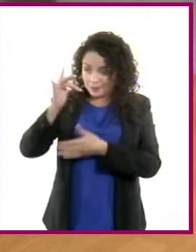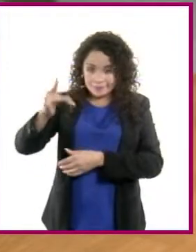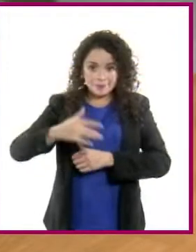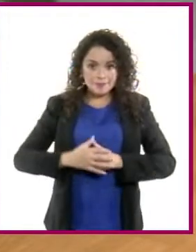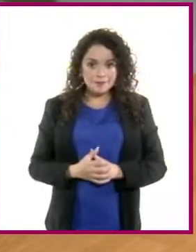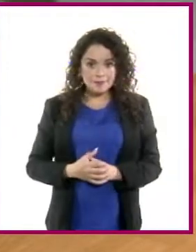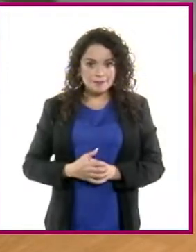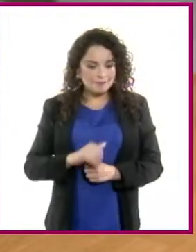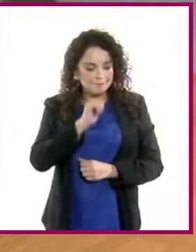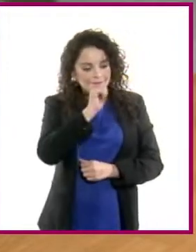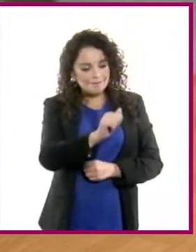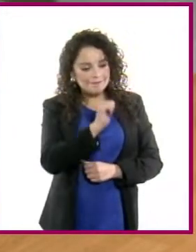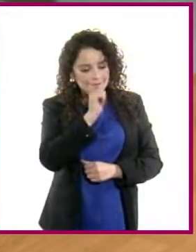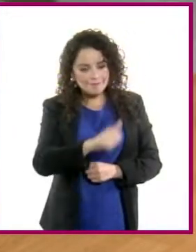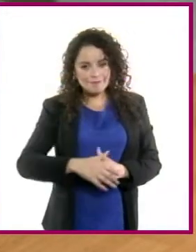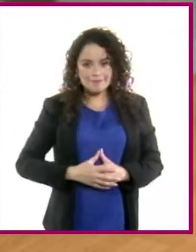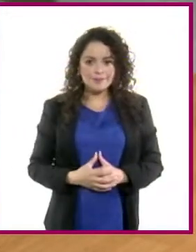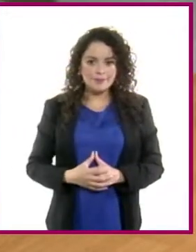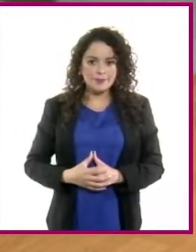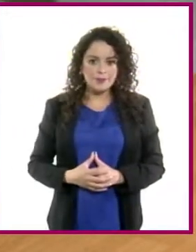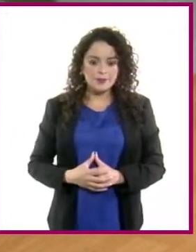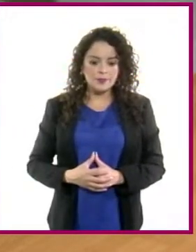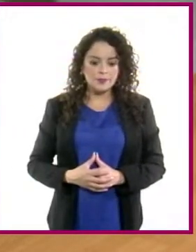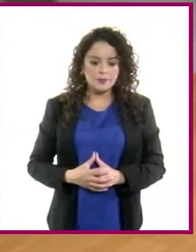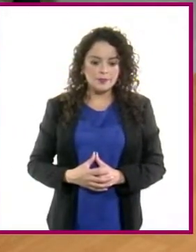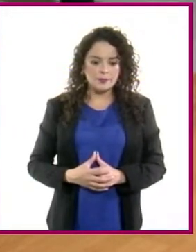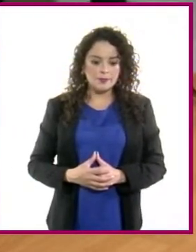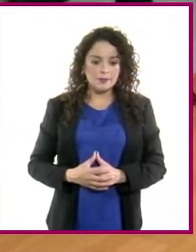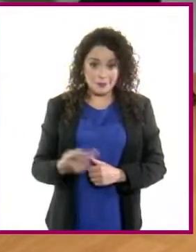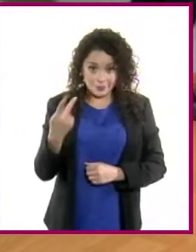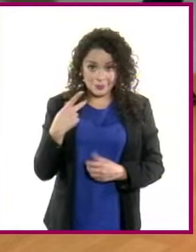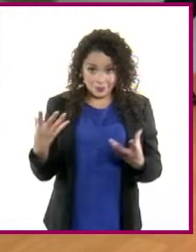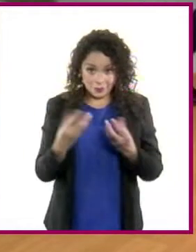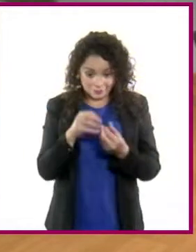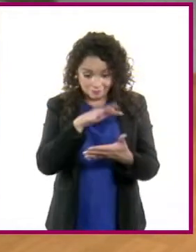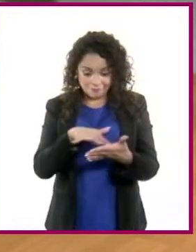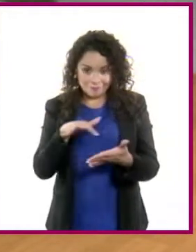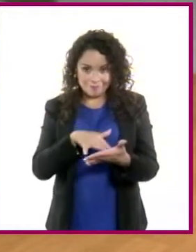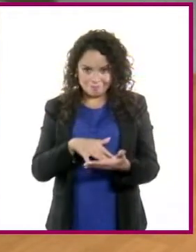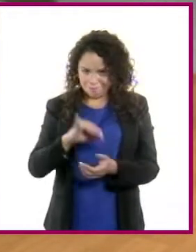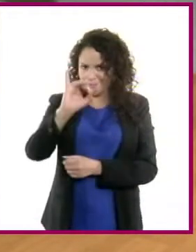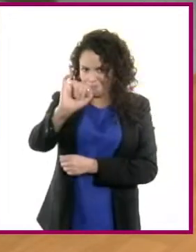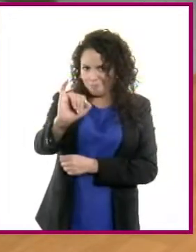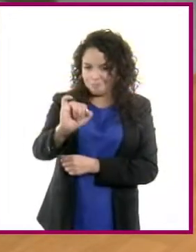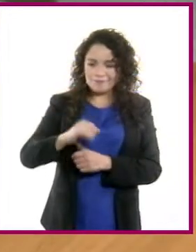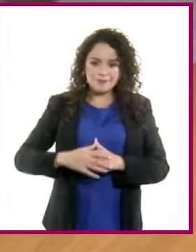No hay de qué, jóvenes. ¿Leemos? Leemos.